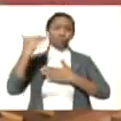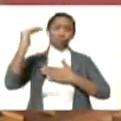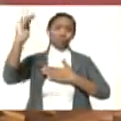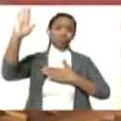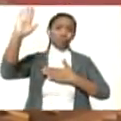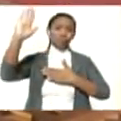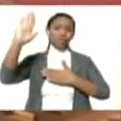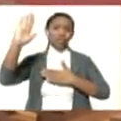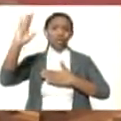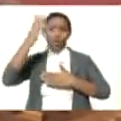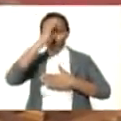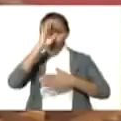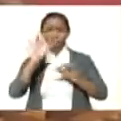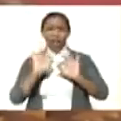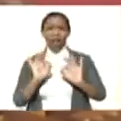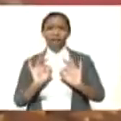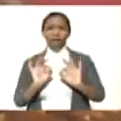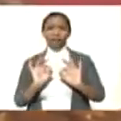sin lugar a dudas.